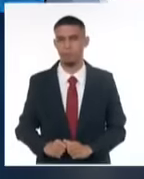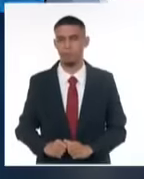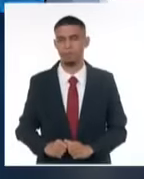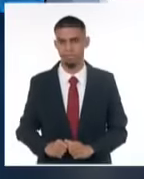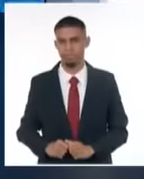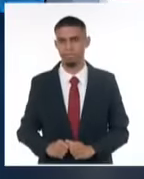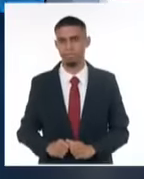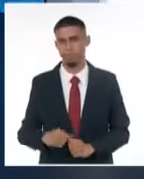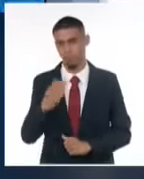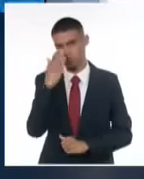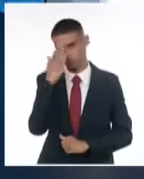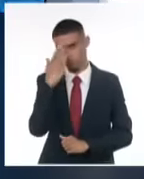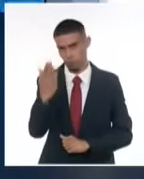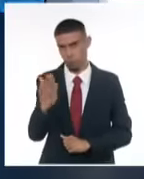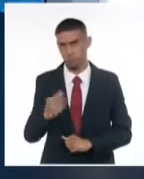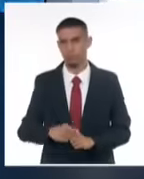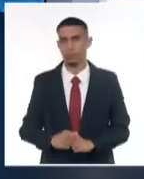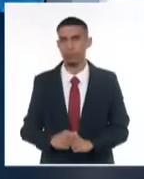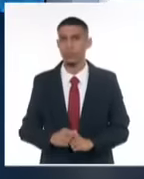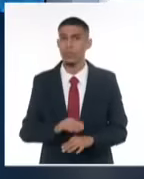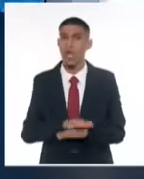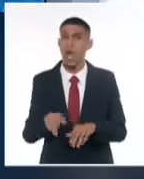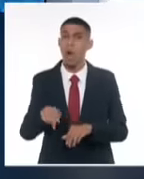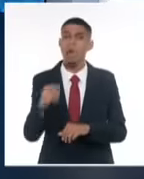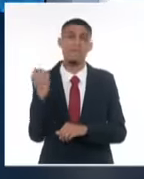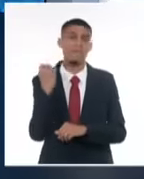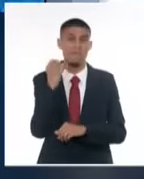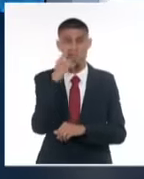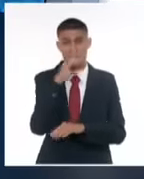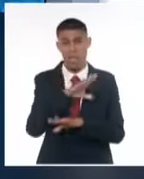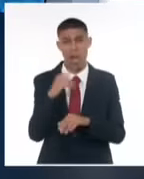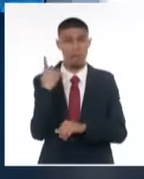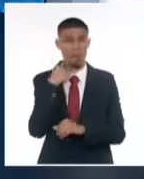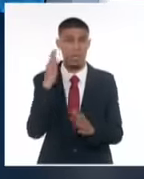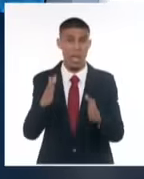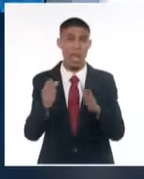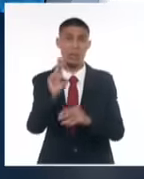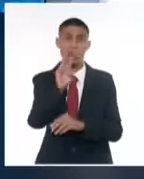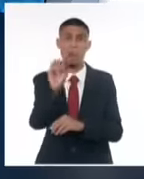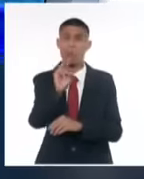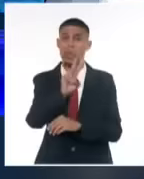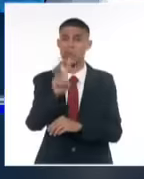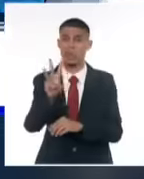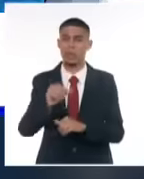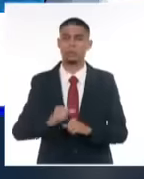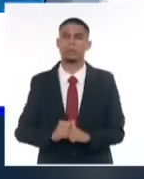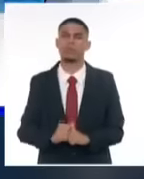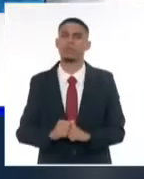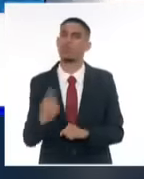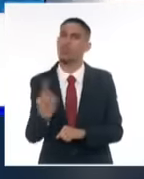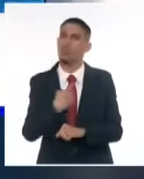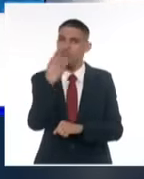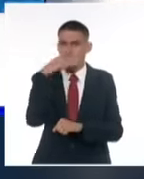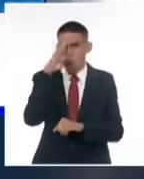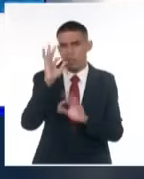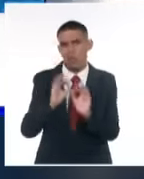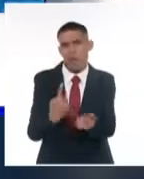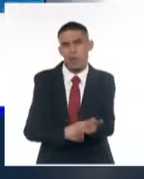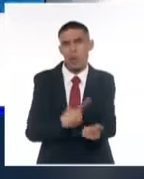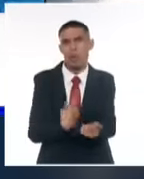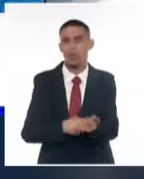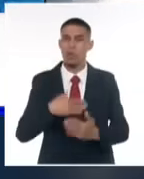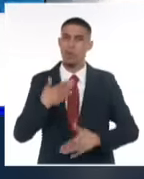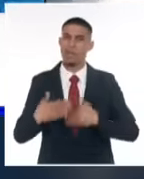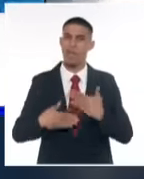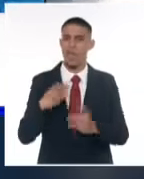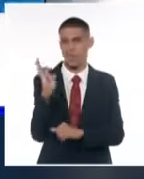tal? Saludos. Se acerca el fin de este año 2023 y vamos a celebrar, porque es tradición y porque lo merecemos.